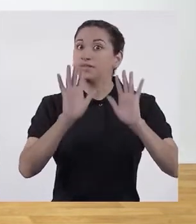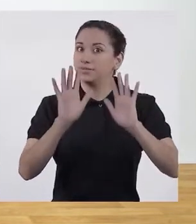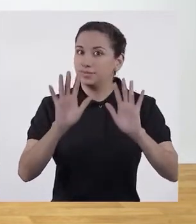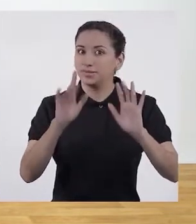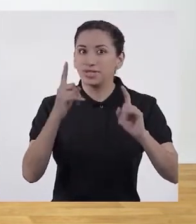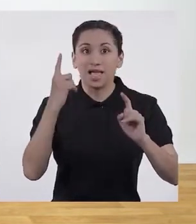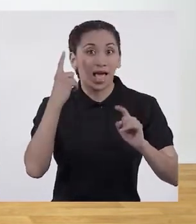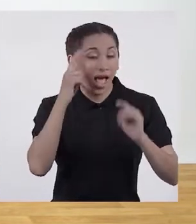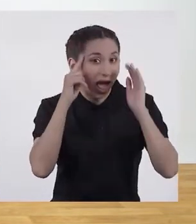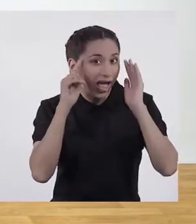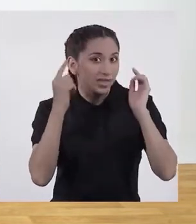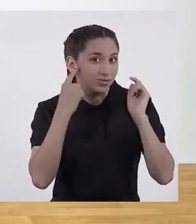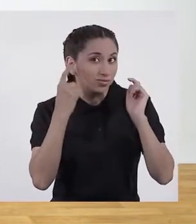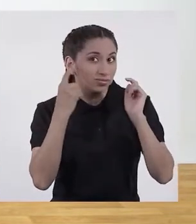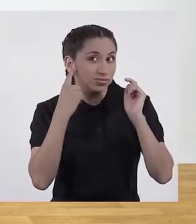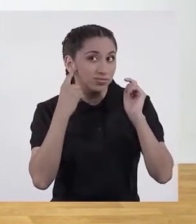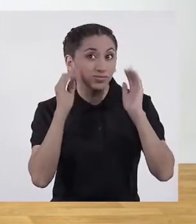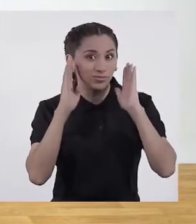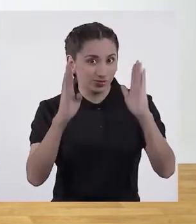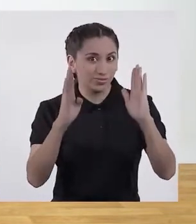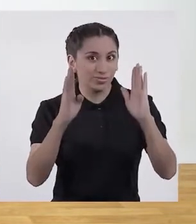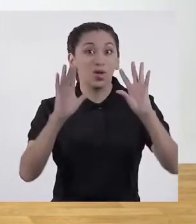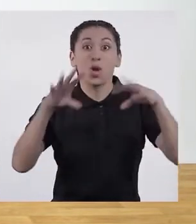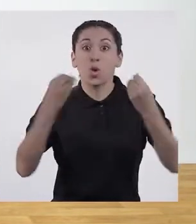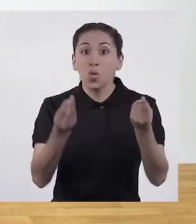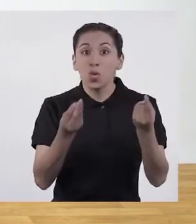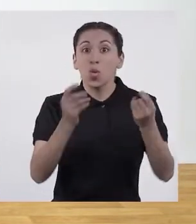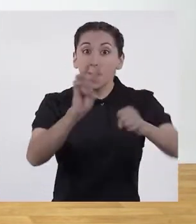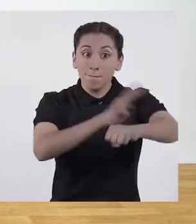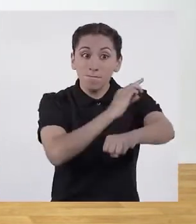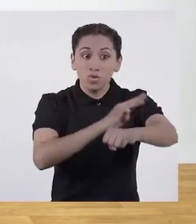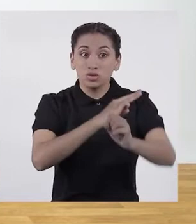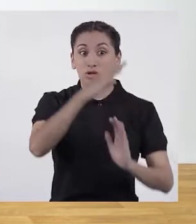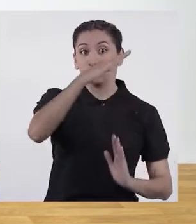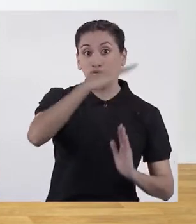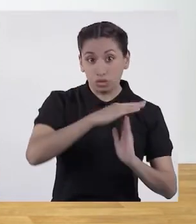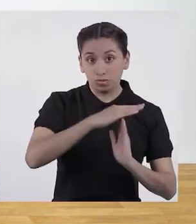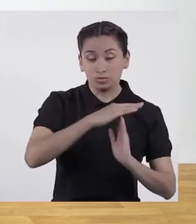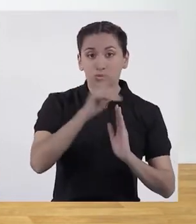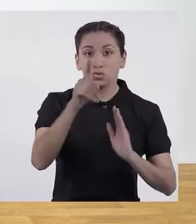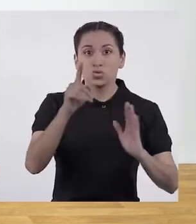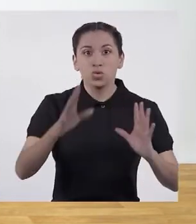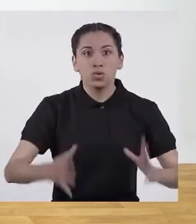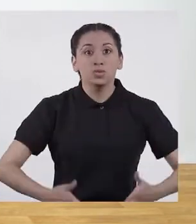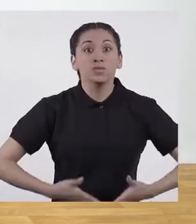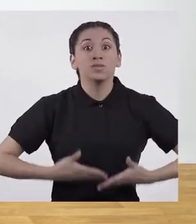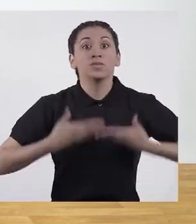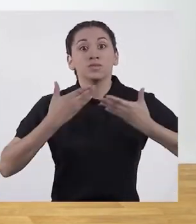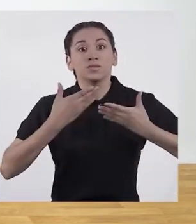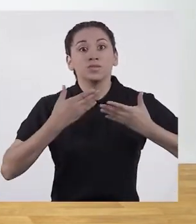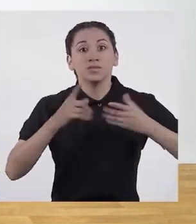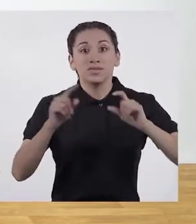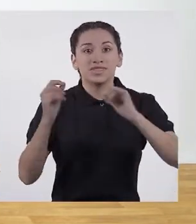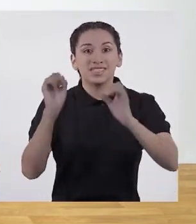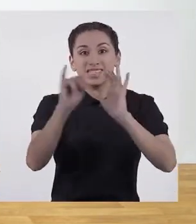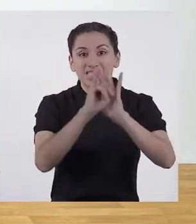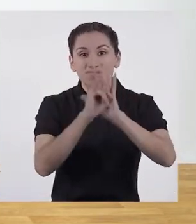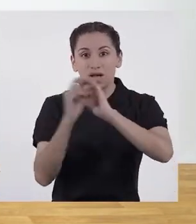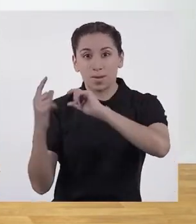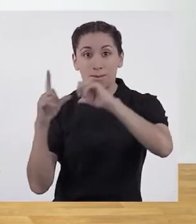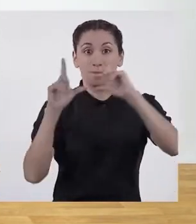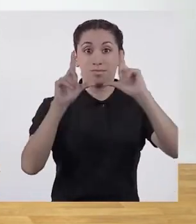alerta, porque cuando la música pare, tendrás que tomar aire e imitar la imagen que sale en la